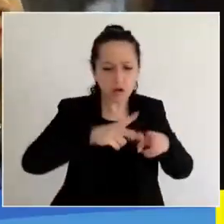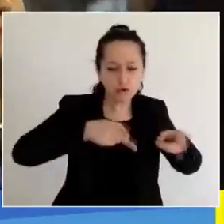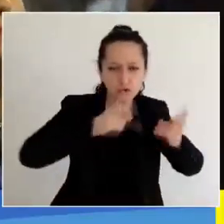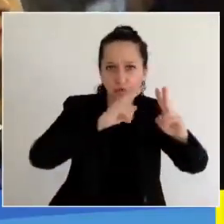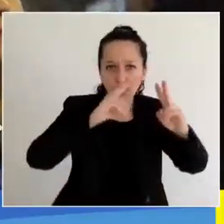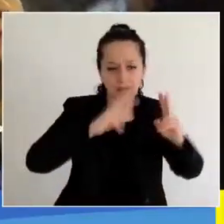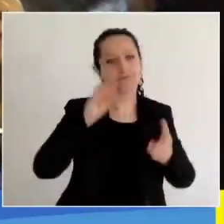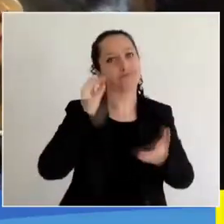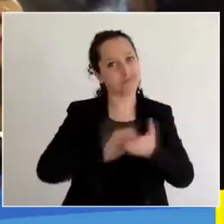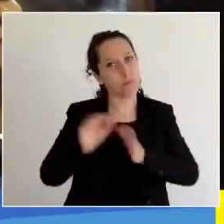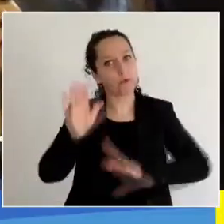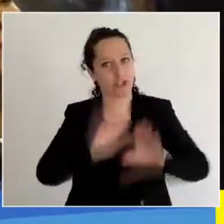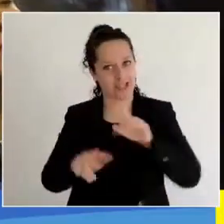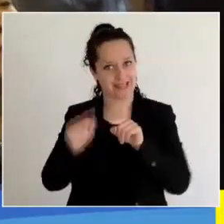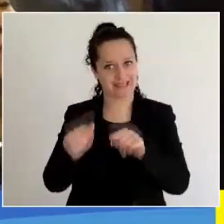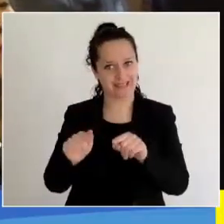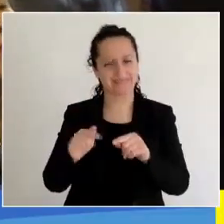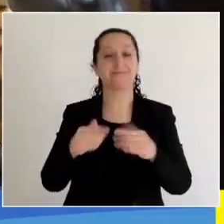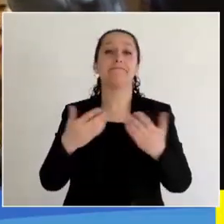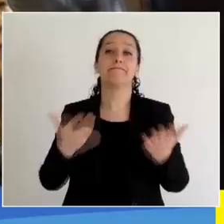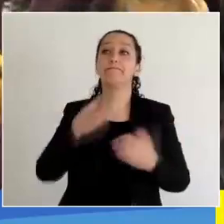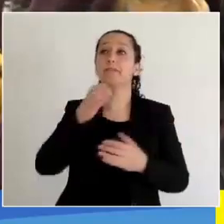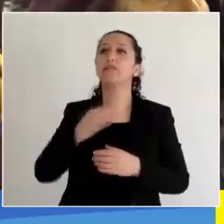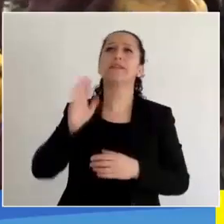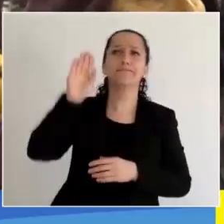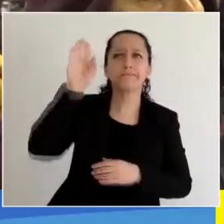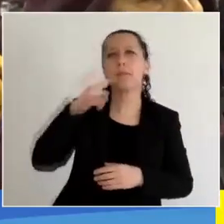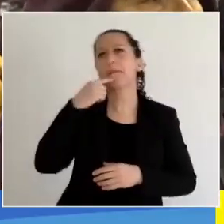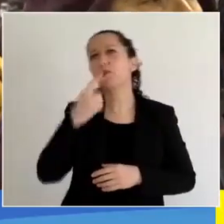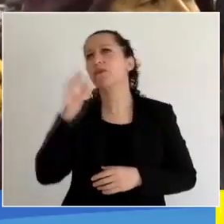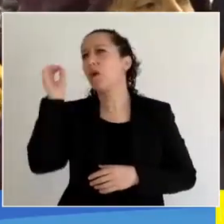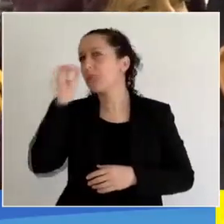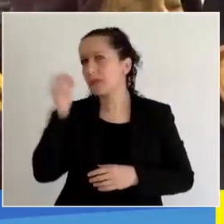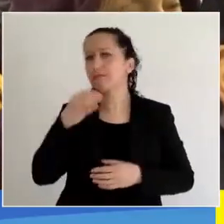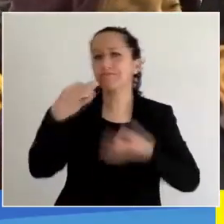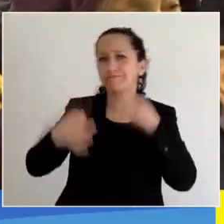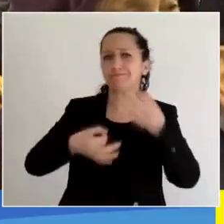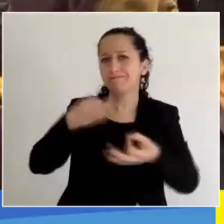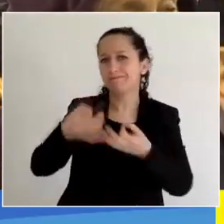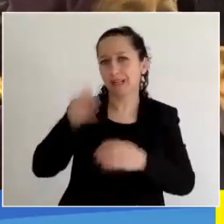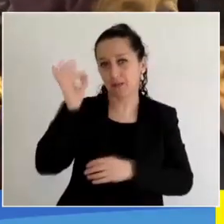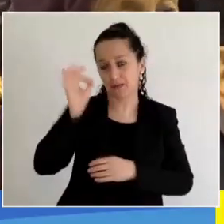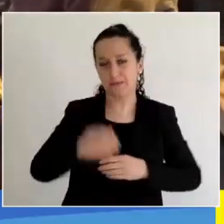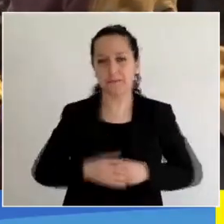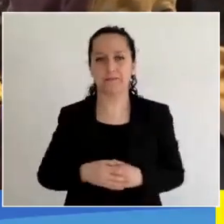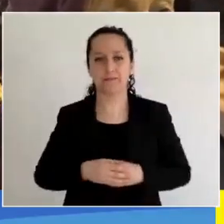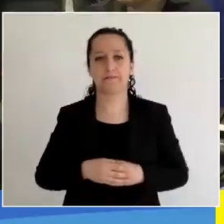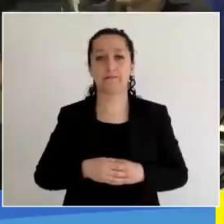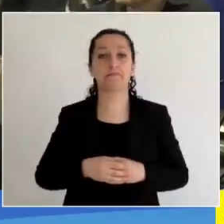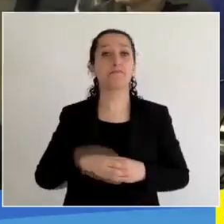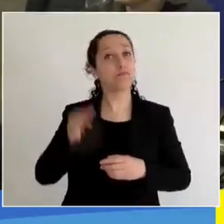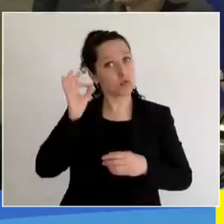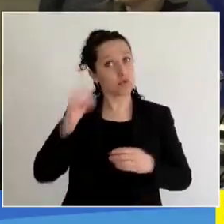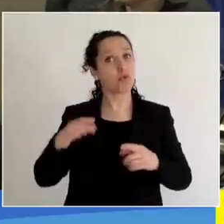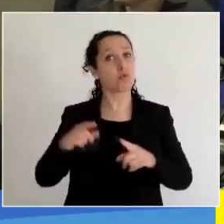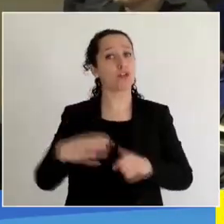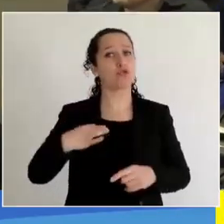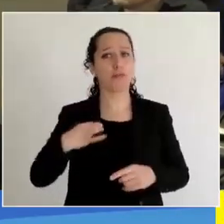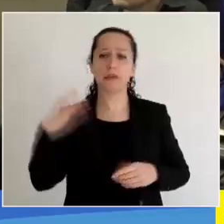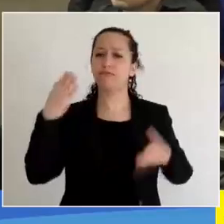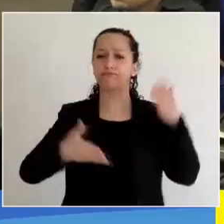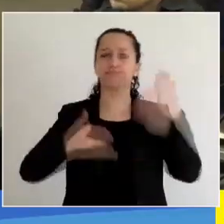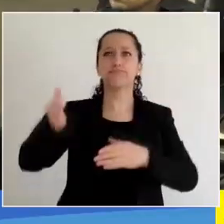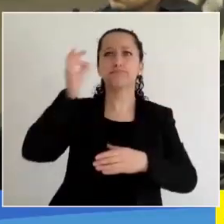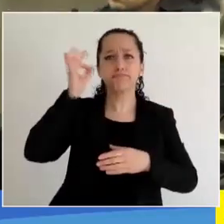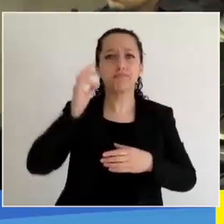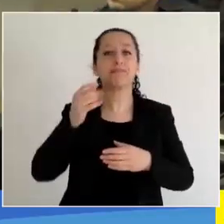Espacio donde los vecinos pudieron plantear sus consultas y opiniones acerca de este tema. Este espacio de participación ciudadana marca un paso importante en